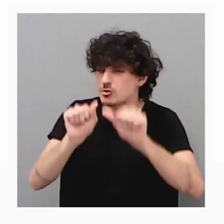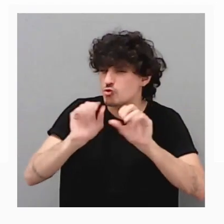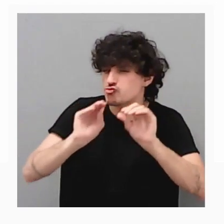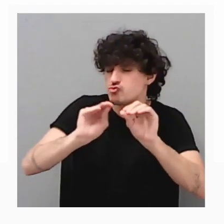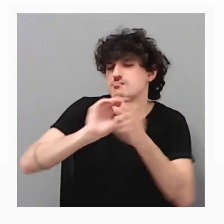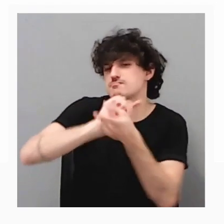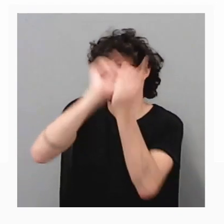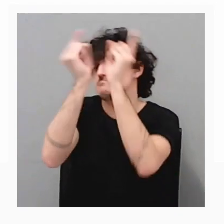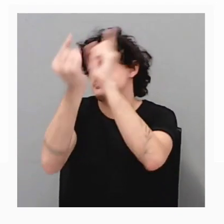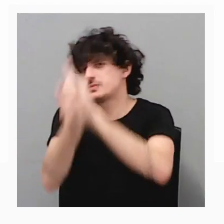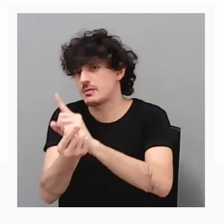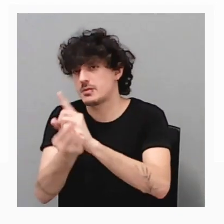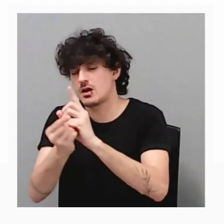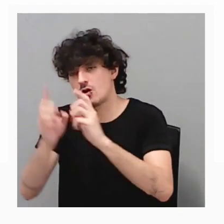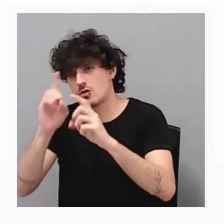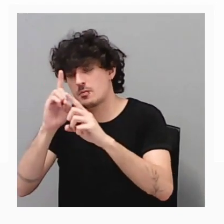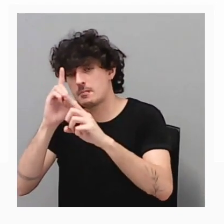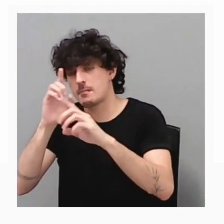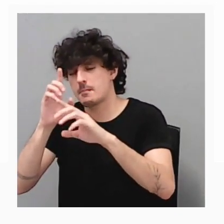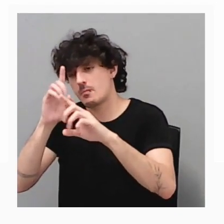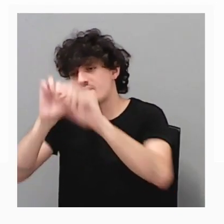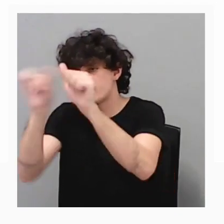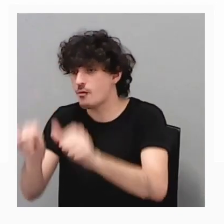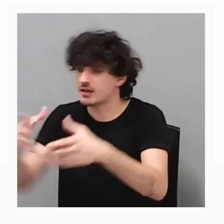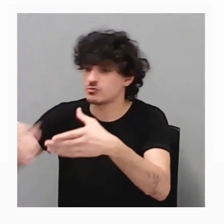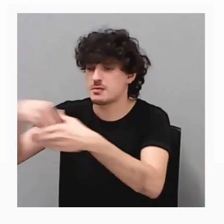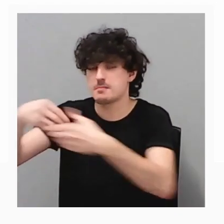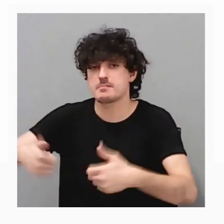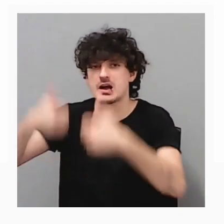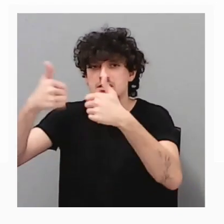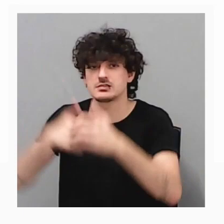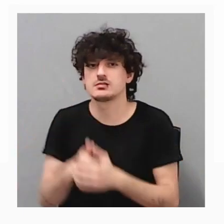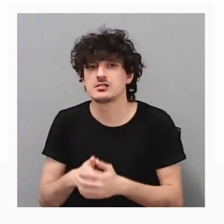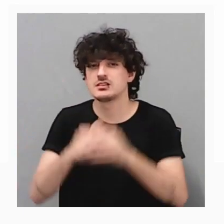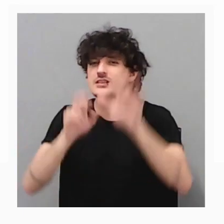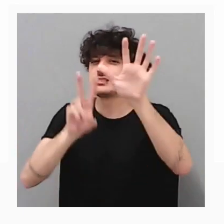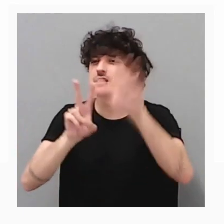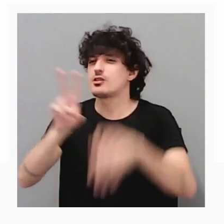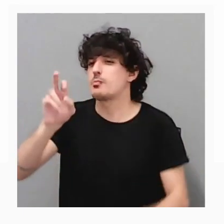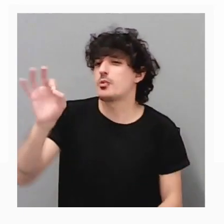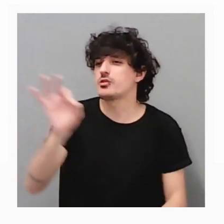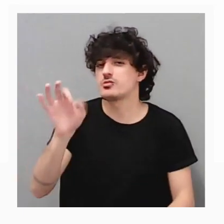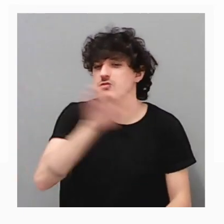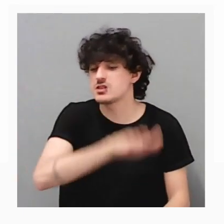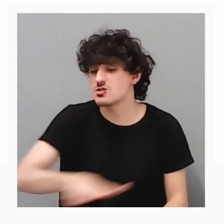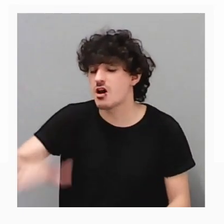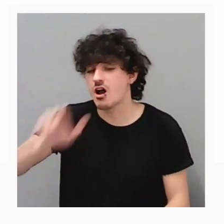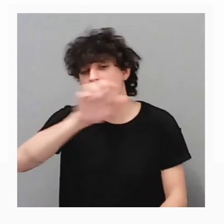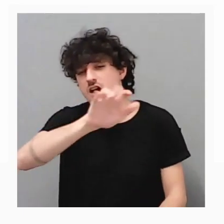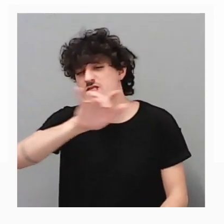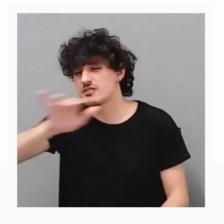cambio sistémico. Que 72% de los niños aprenden el alfabeto muy más